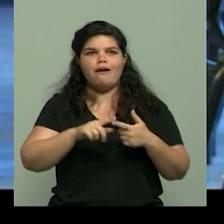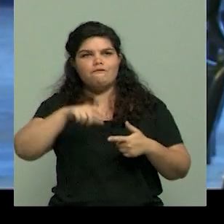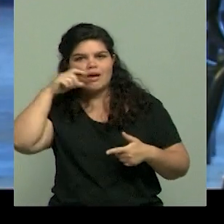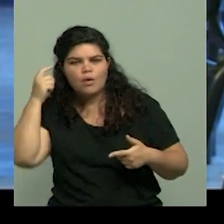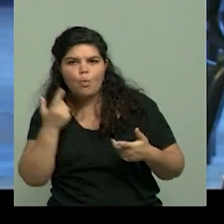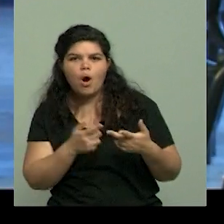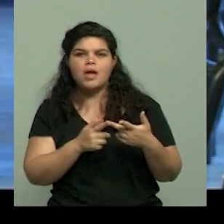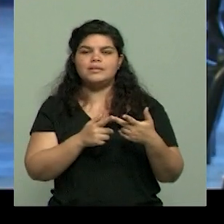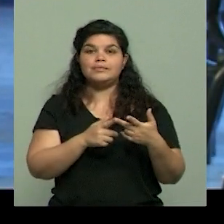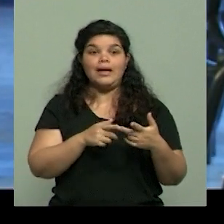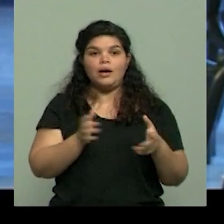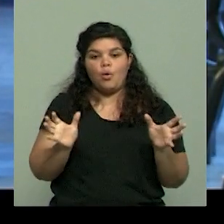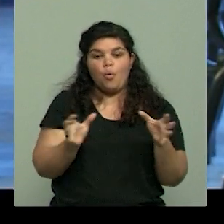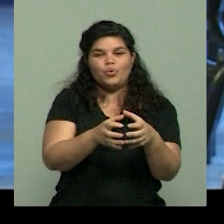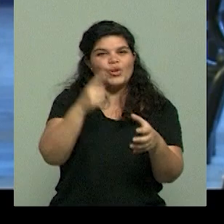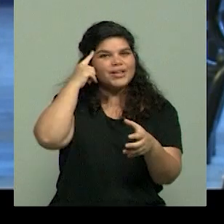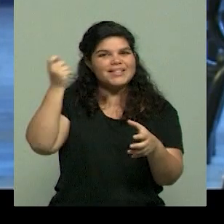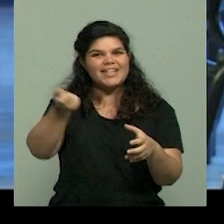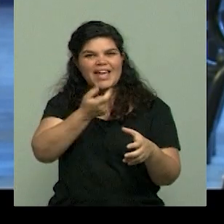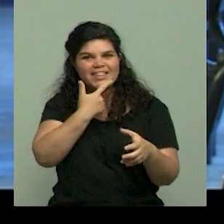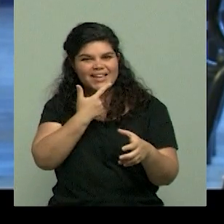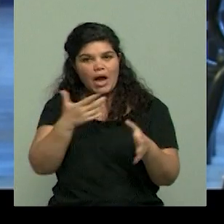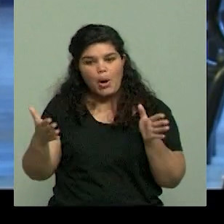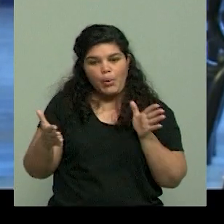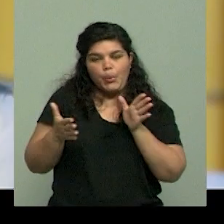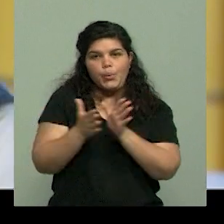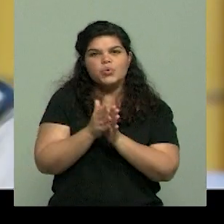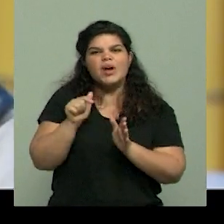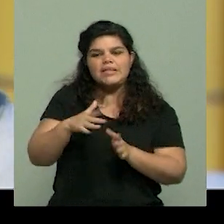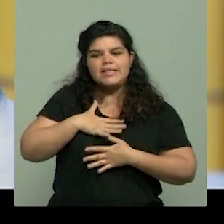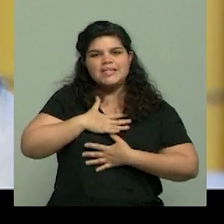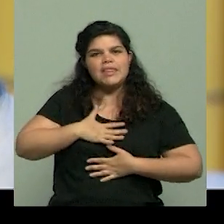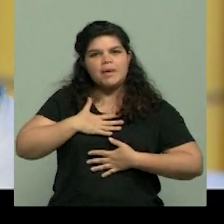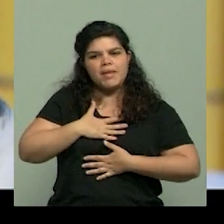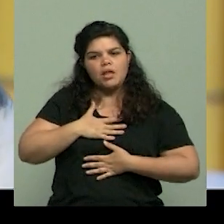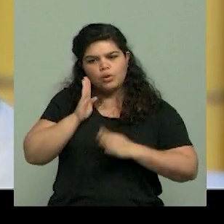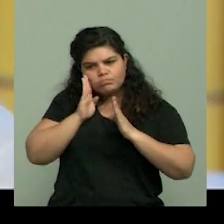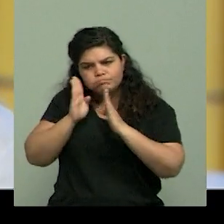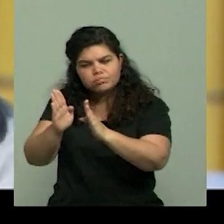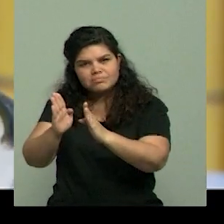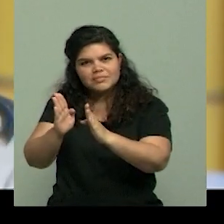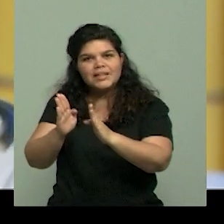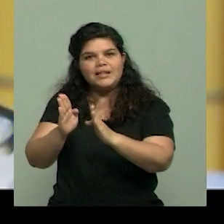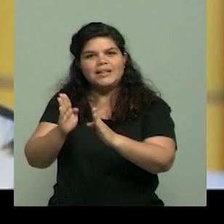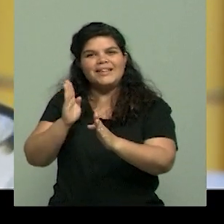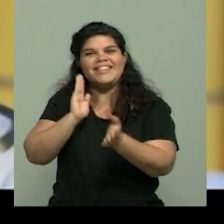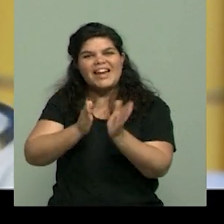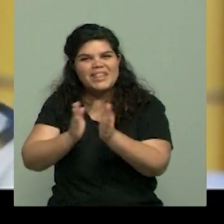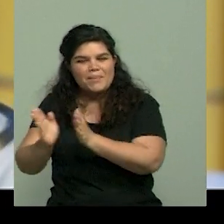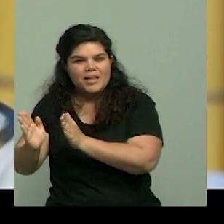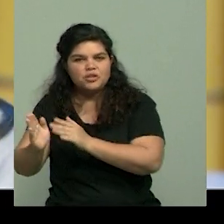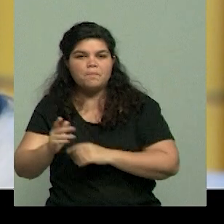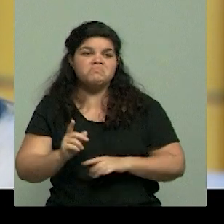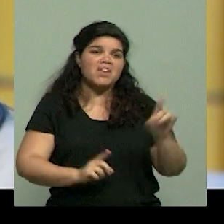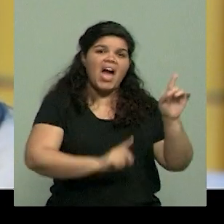la parte de psiquiatría trabajamos y sostenemos esos síntomas. Obviamente también hay casos que no se logra